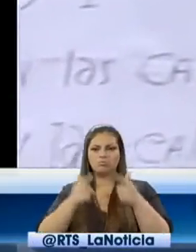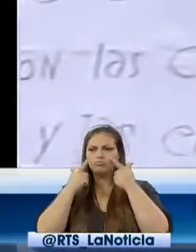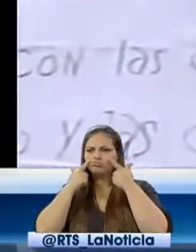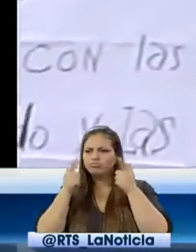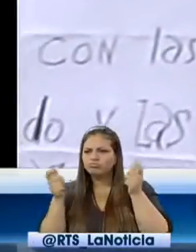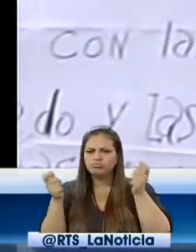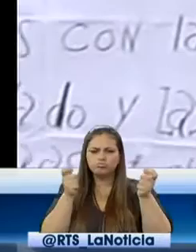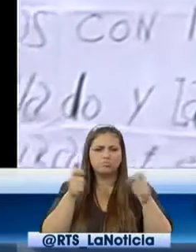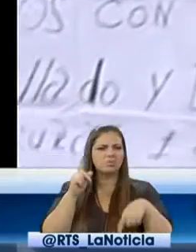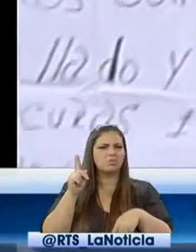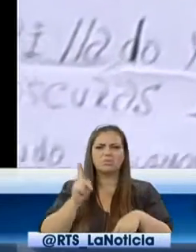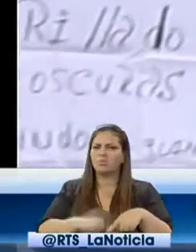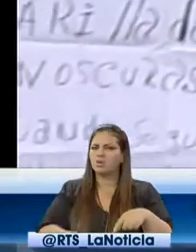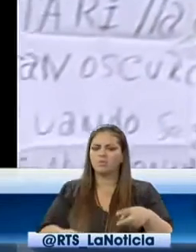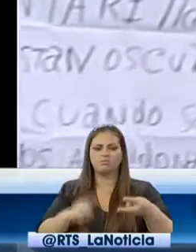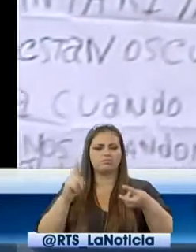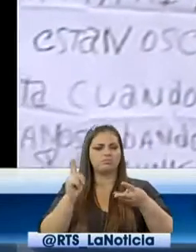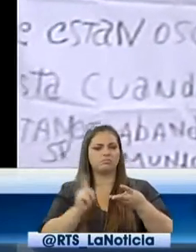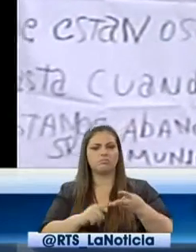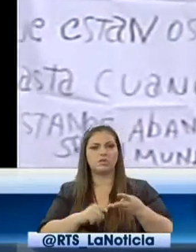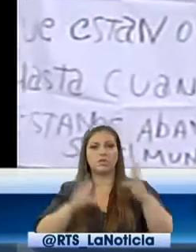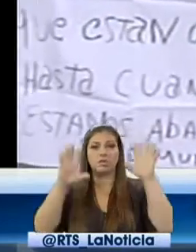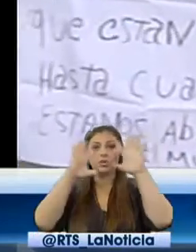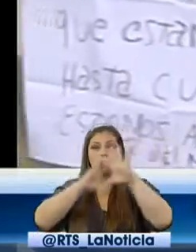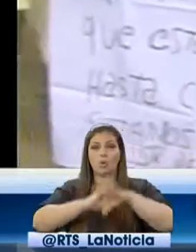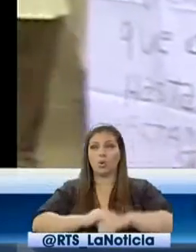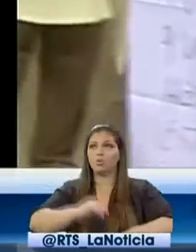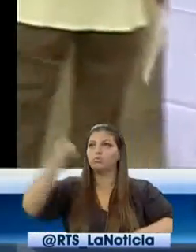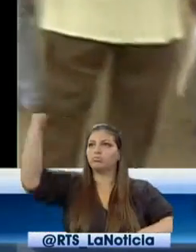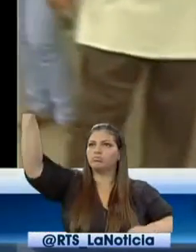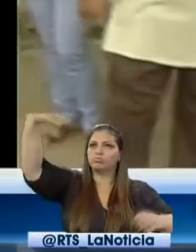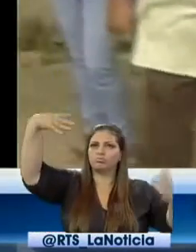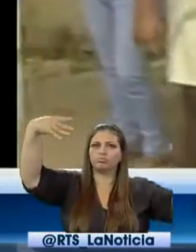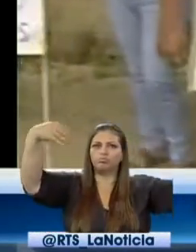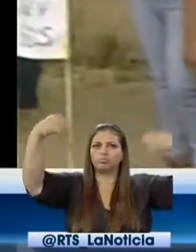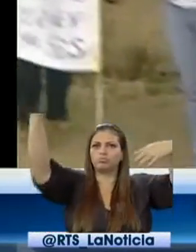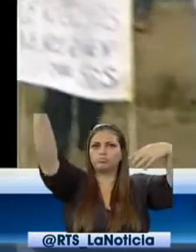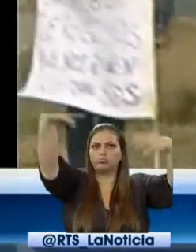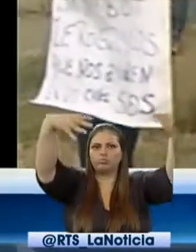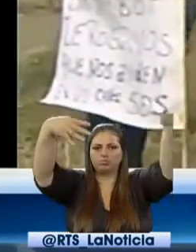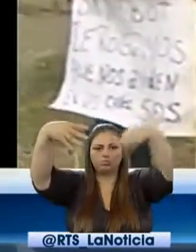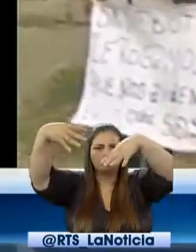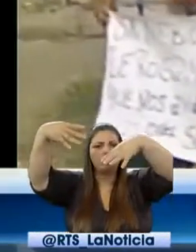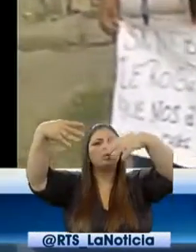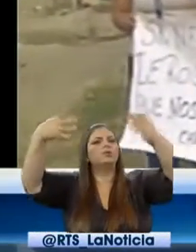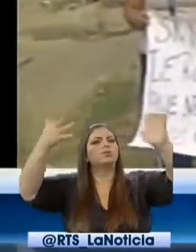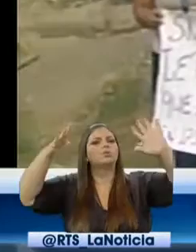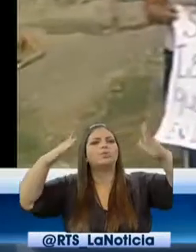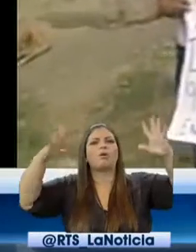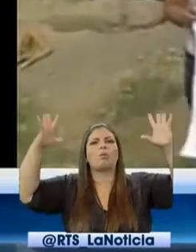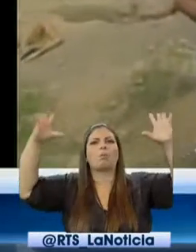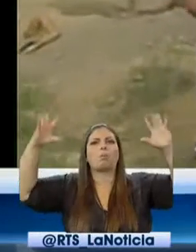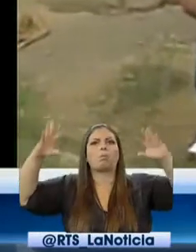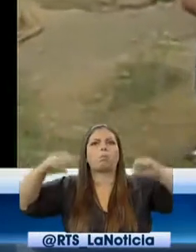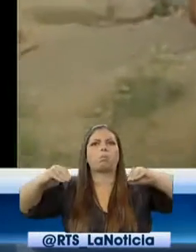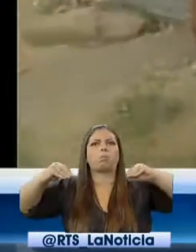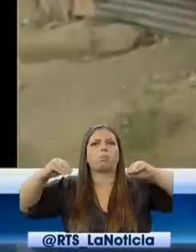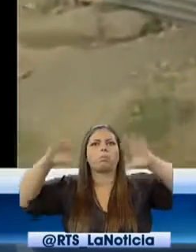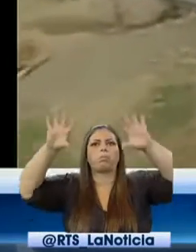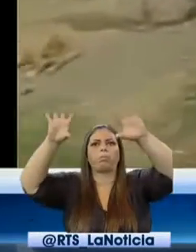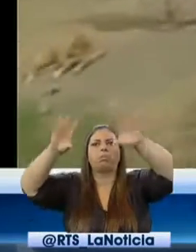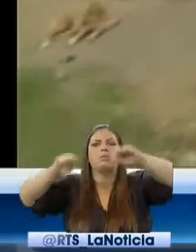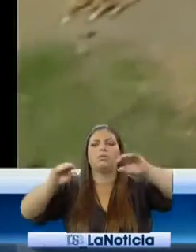en la noche esto se torna más peligroso lo que me están contando. Claro, sí. Eso es normal lo que estamos hablando. Las calles es